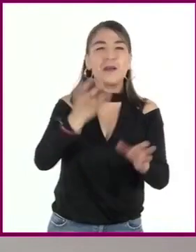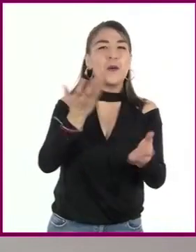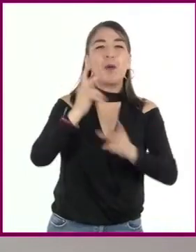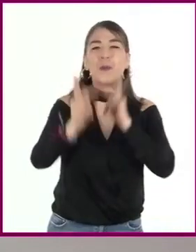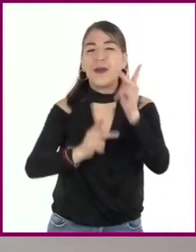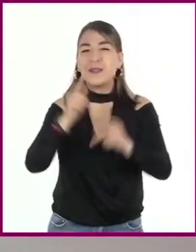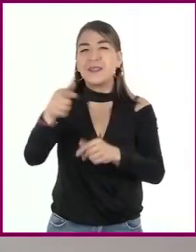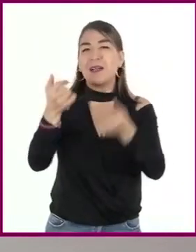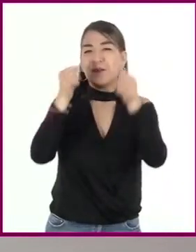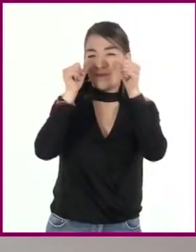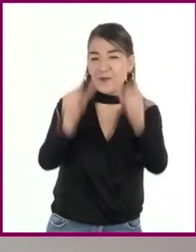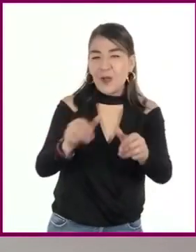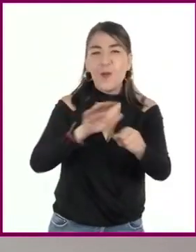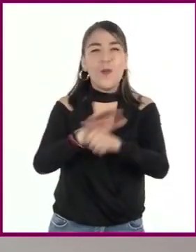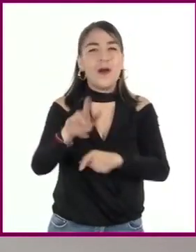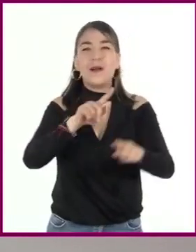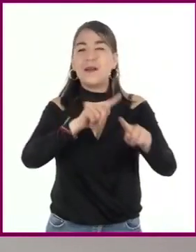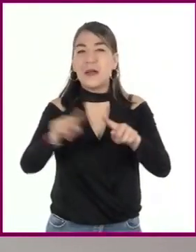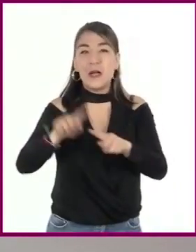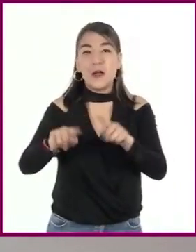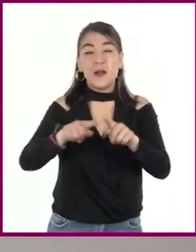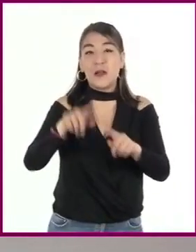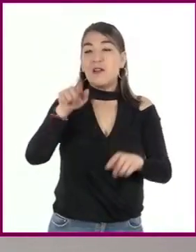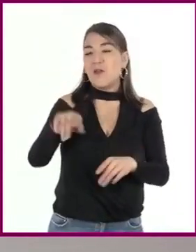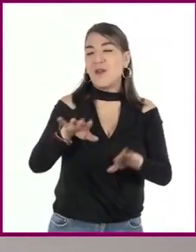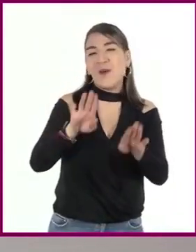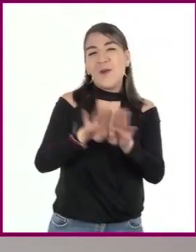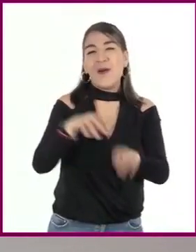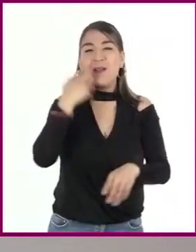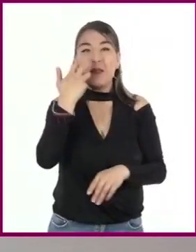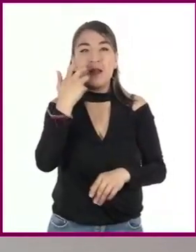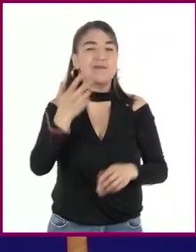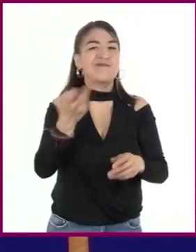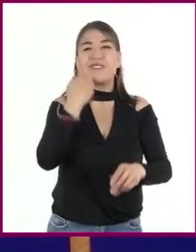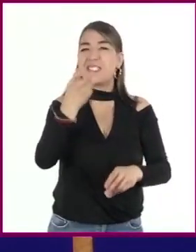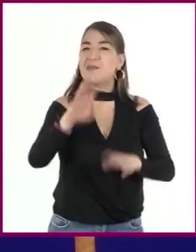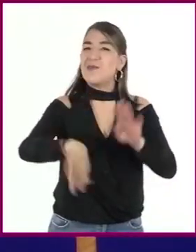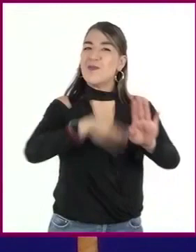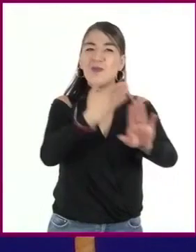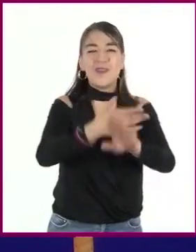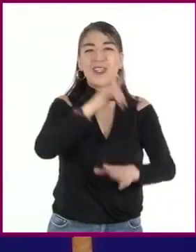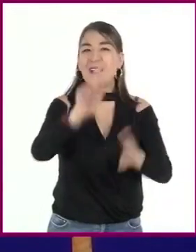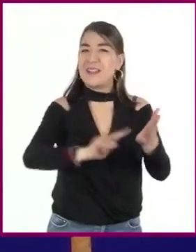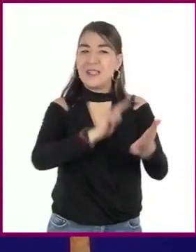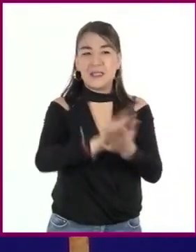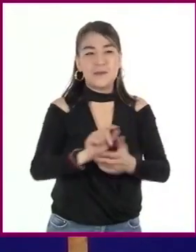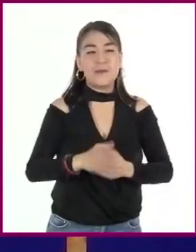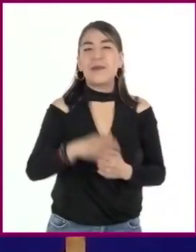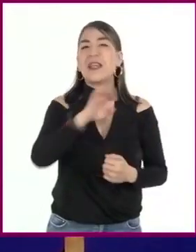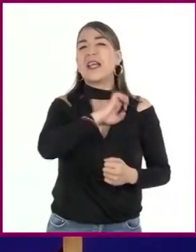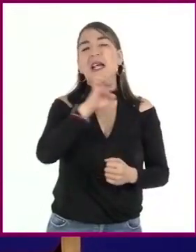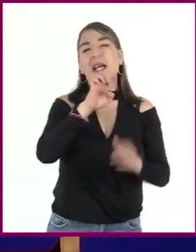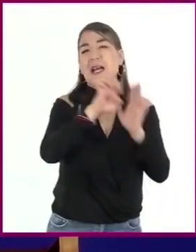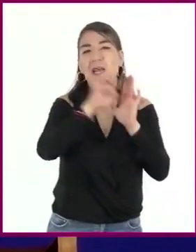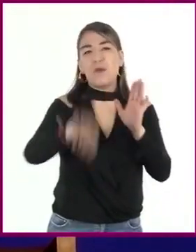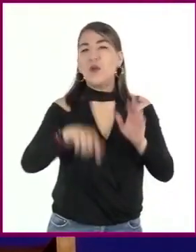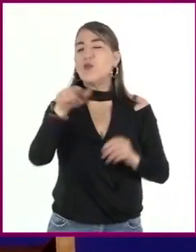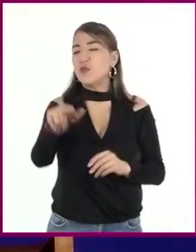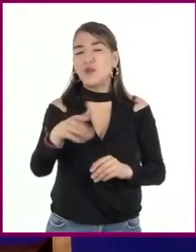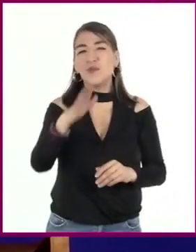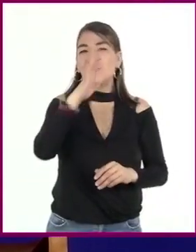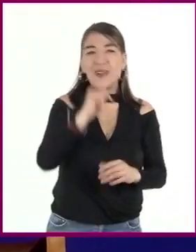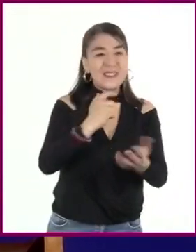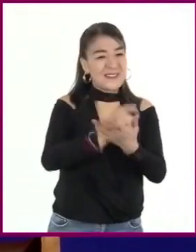ley. Ahora, pongamos que se tardaron en pagarte y no tuviste para pagar la renta. Y para no incumplir